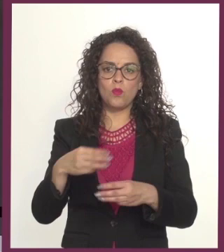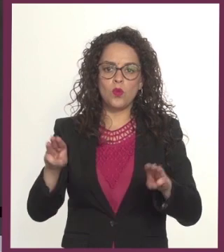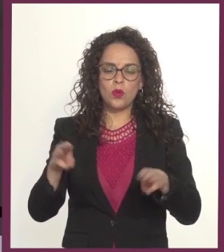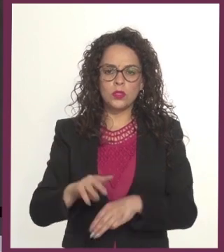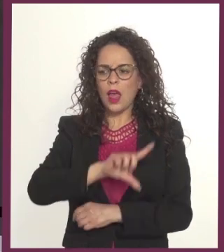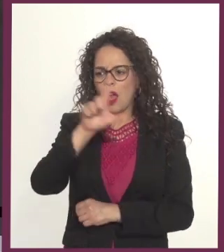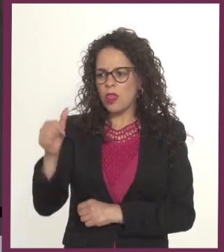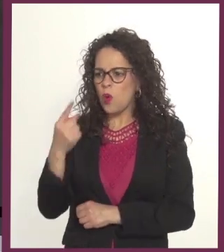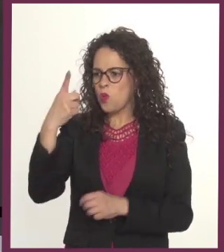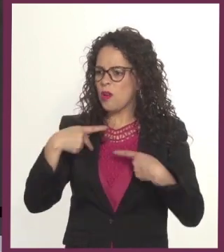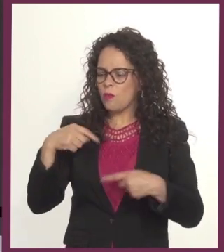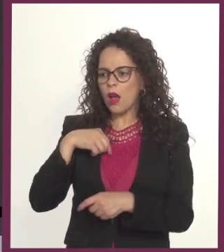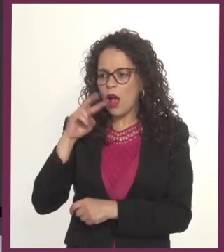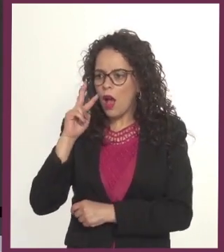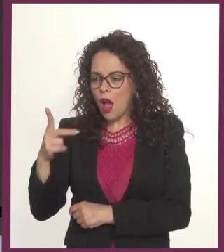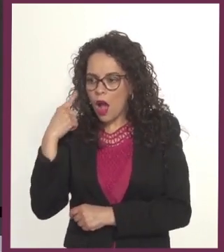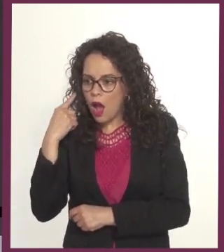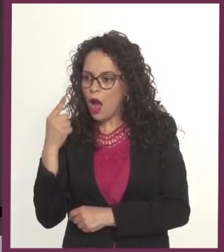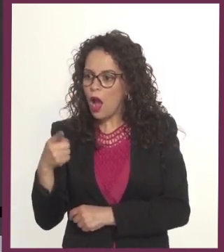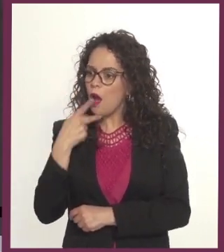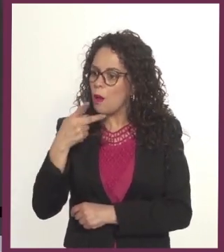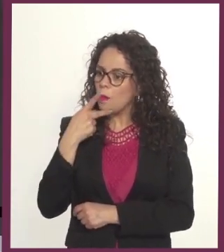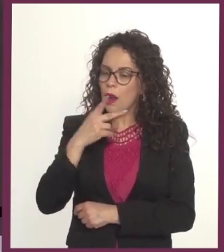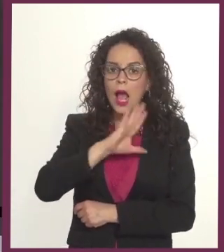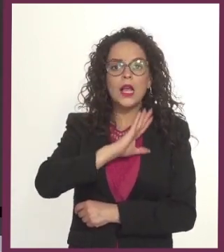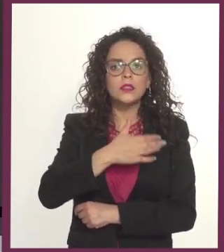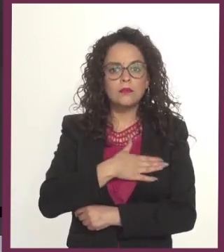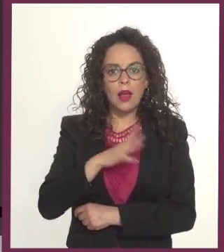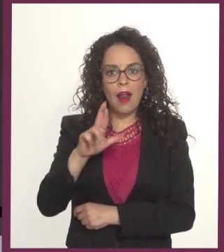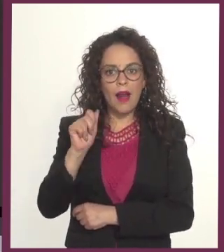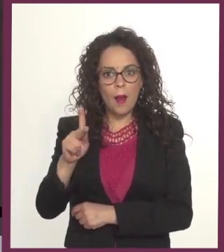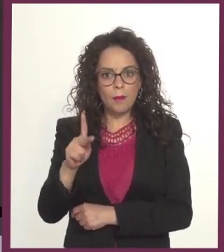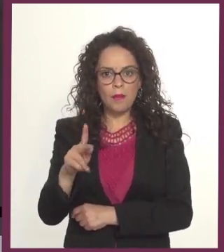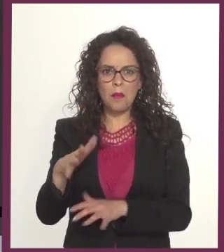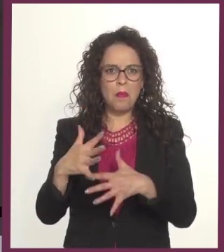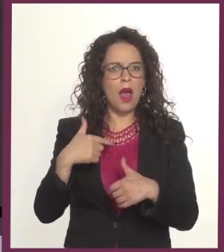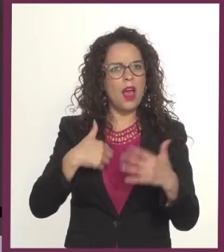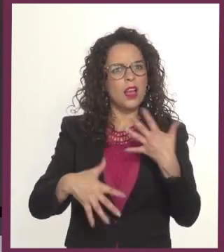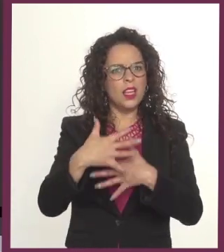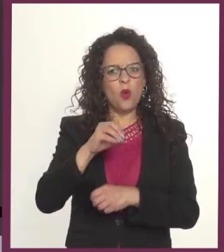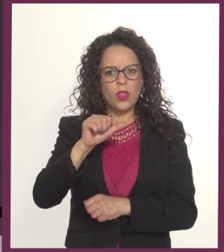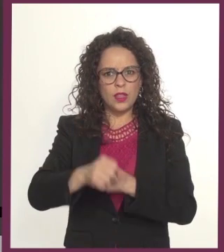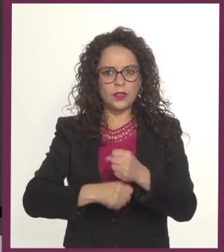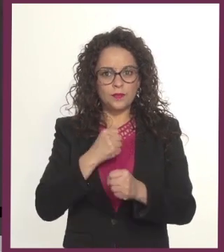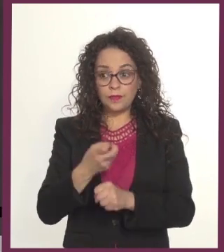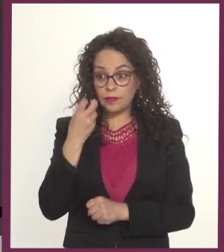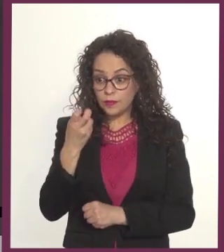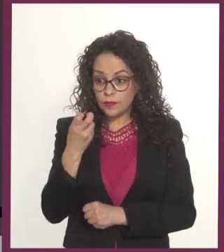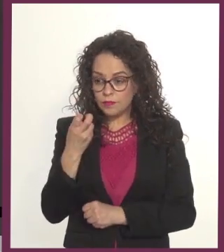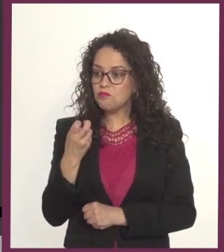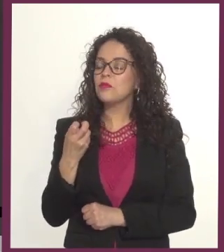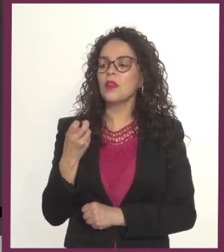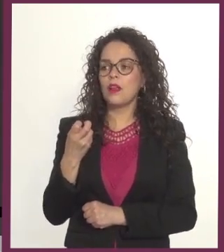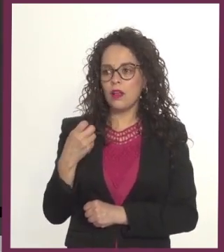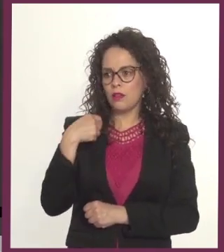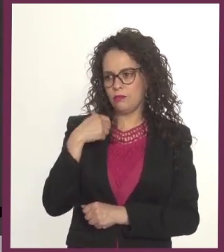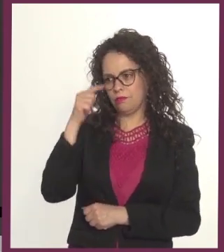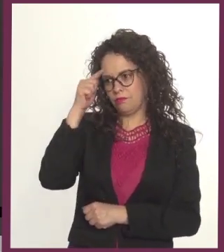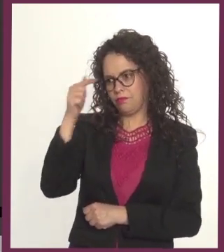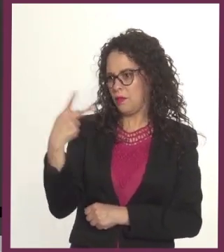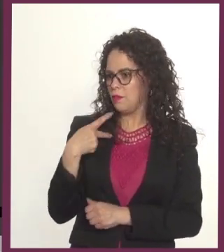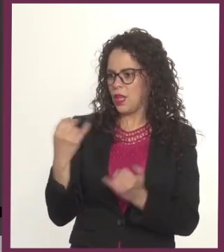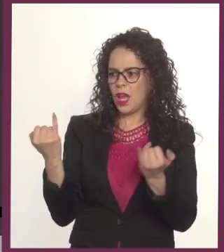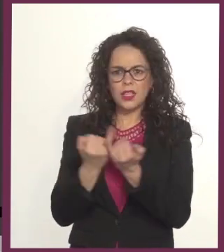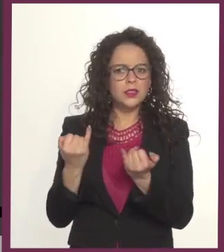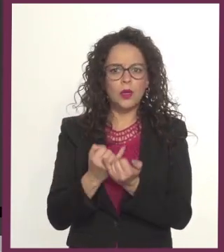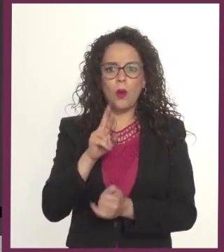escuché a alguien rapeando en español como a los 15, 16 años y decidí que era lo mismo que yo hacía, que